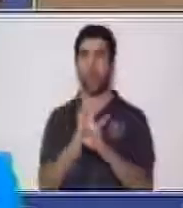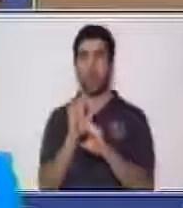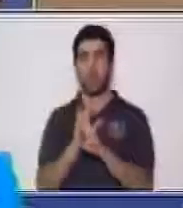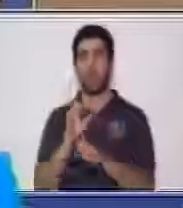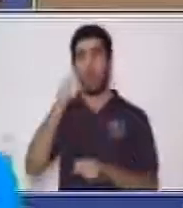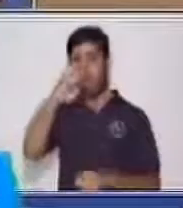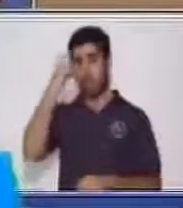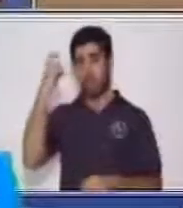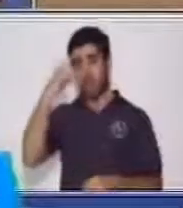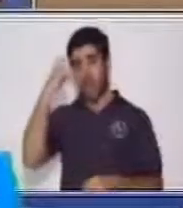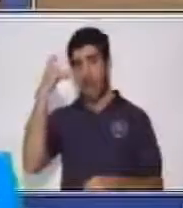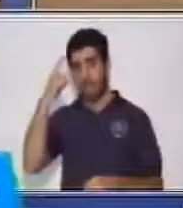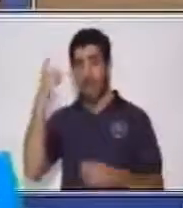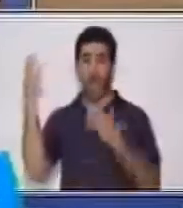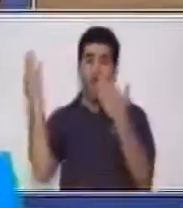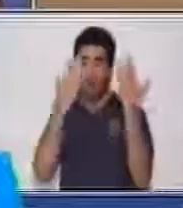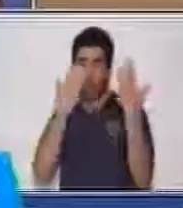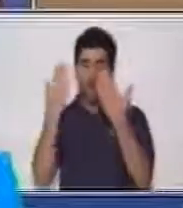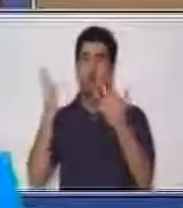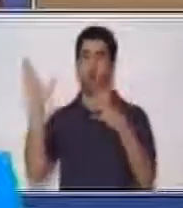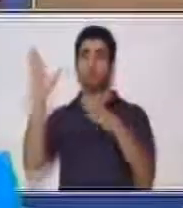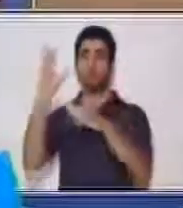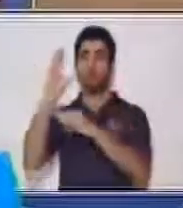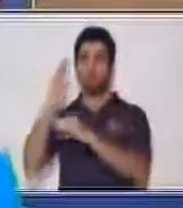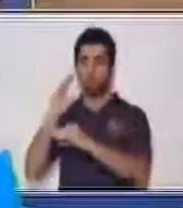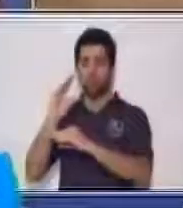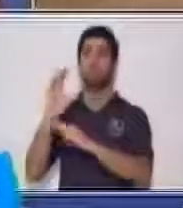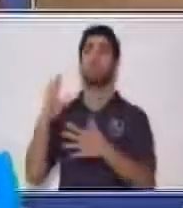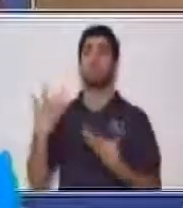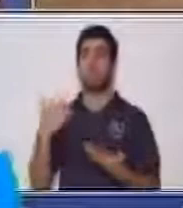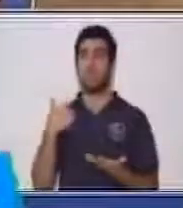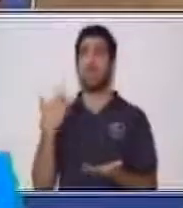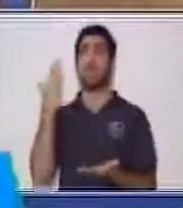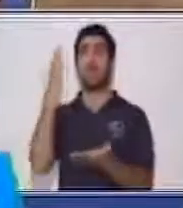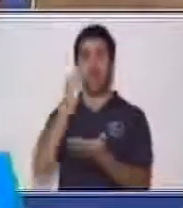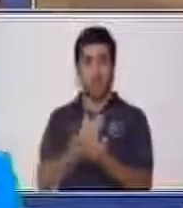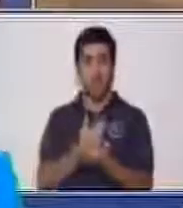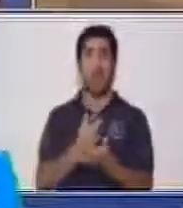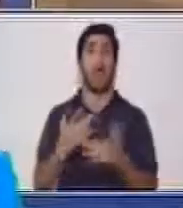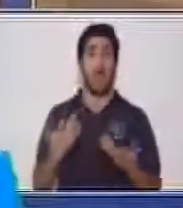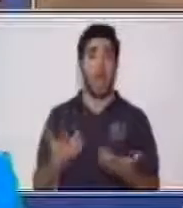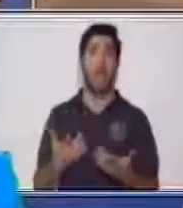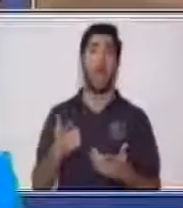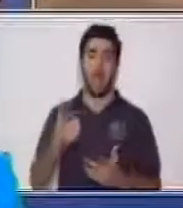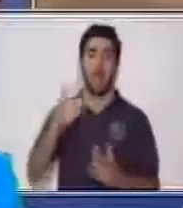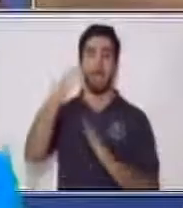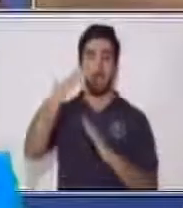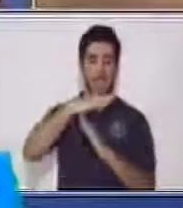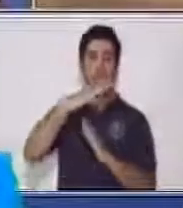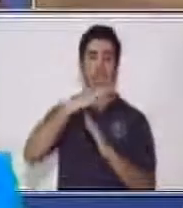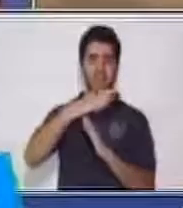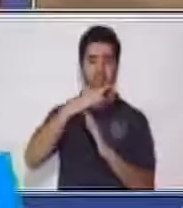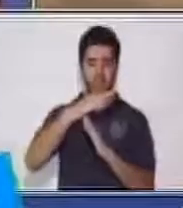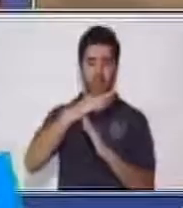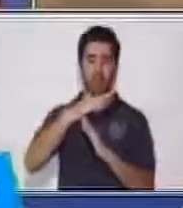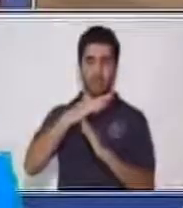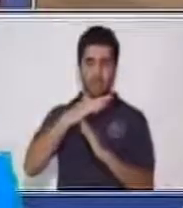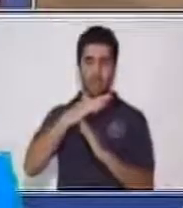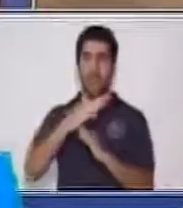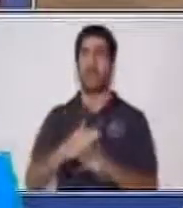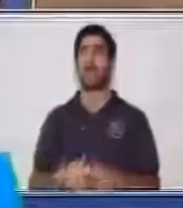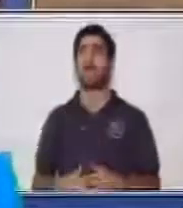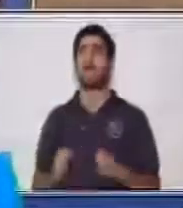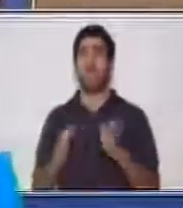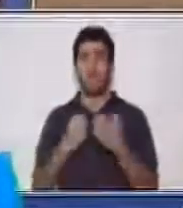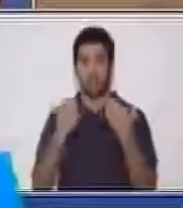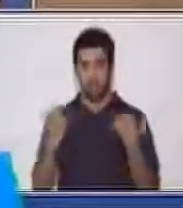los que trabajan y estudian en la tarde, al llegar a la escuela, ahí sería el mediodía. Entonces, a esa